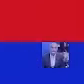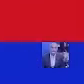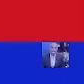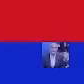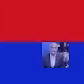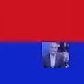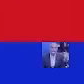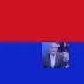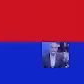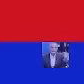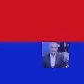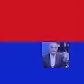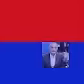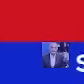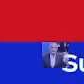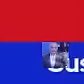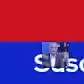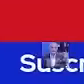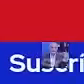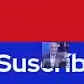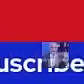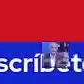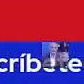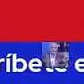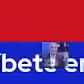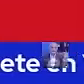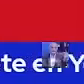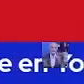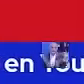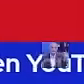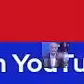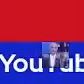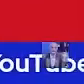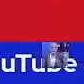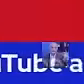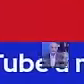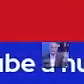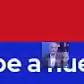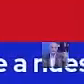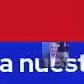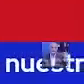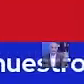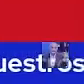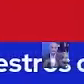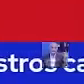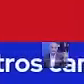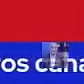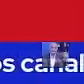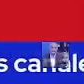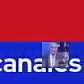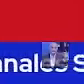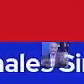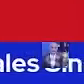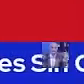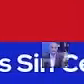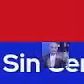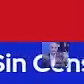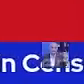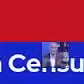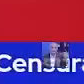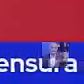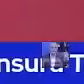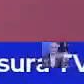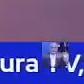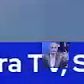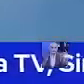partió del lugar a bordo de una camioneta. Fiscales del Departamento de Justicia de Estados Unidos presentaron a la Corte Federal del